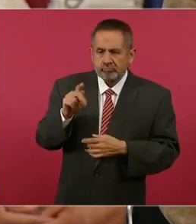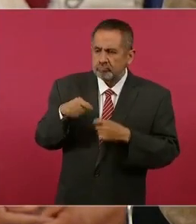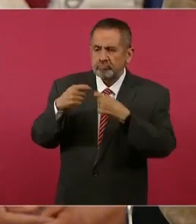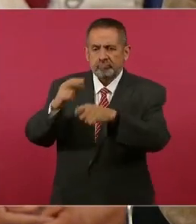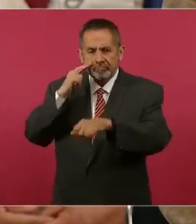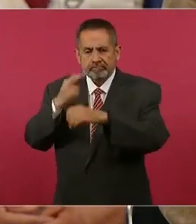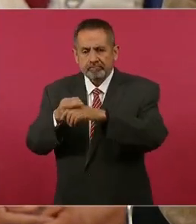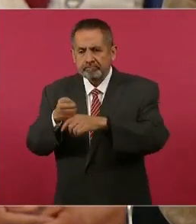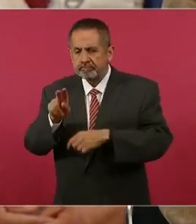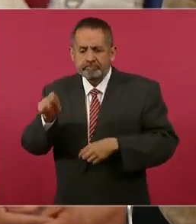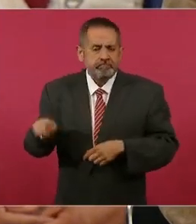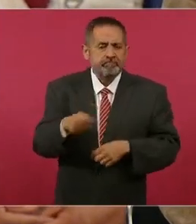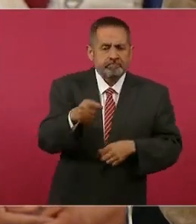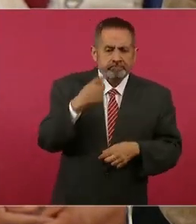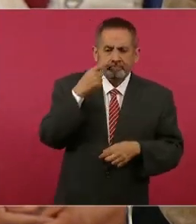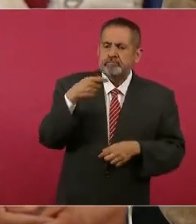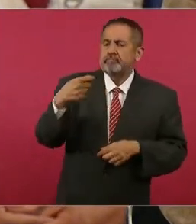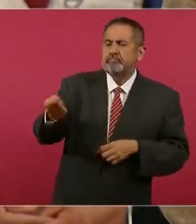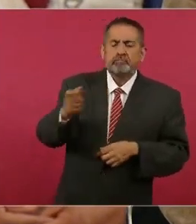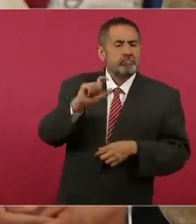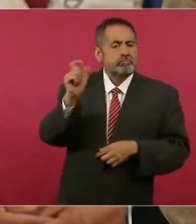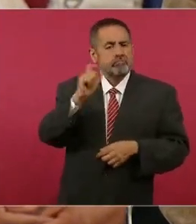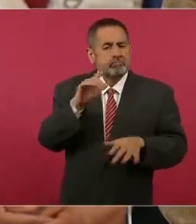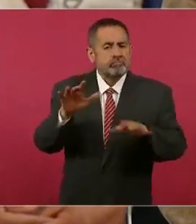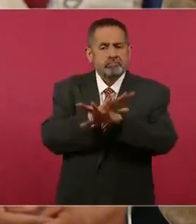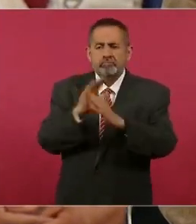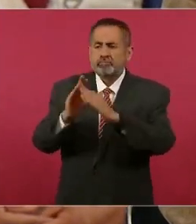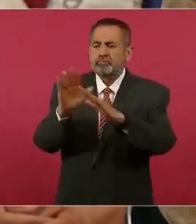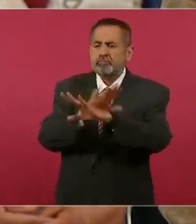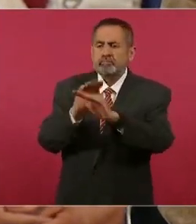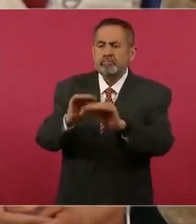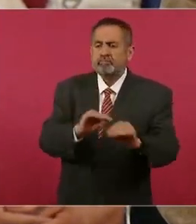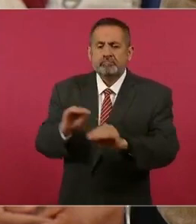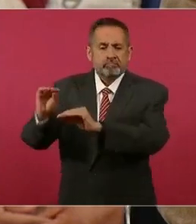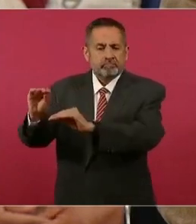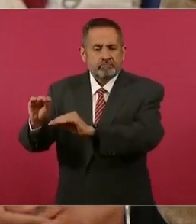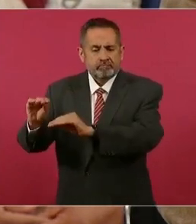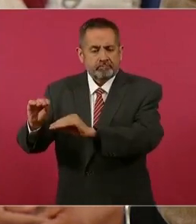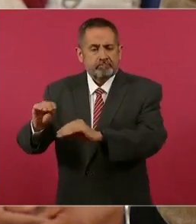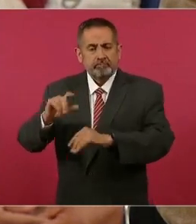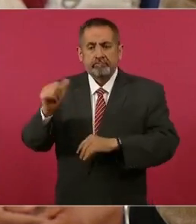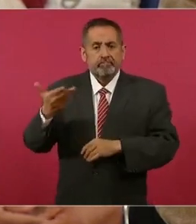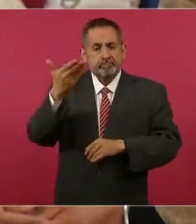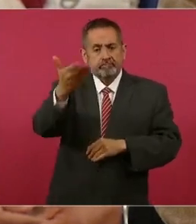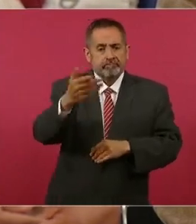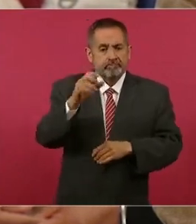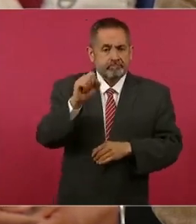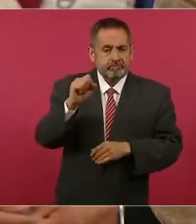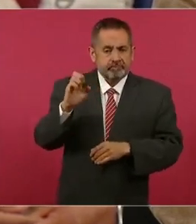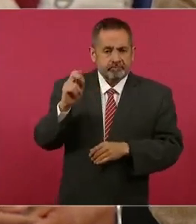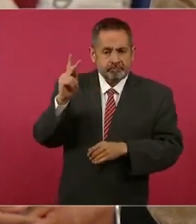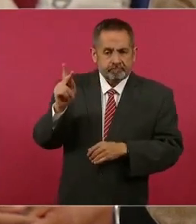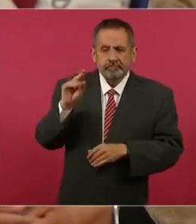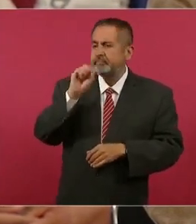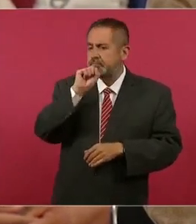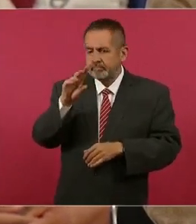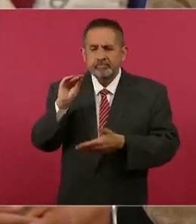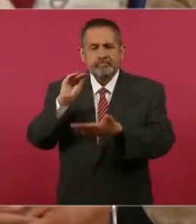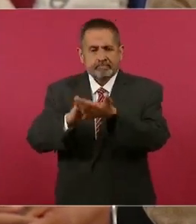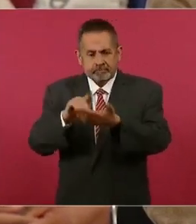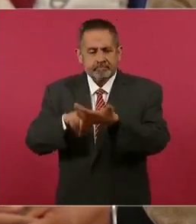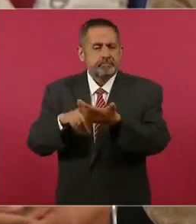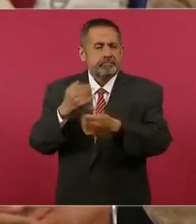y de ahí pasó a Sedatu, para ver cuándo iban a reubicar estas personas, además de que se les solicitó a la Secretaría de Educación Pública, que también se